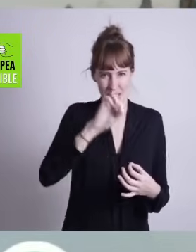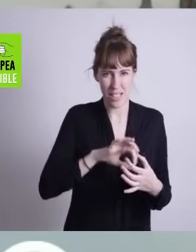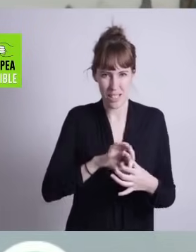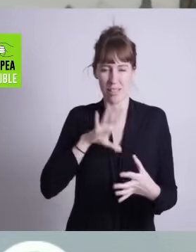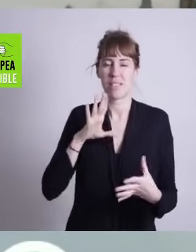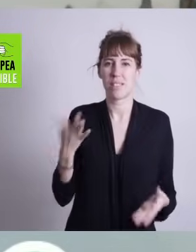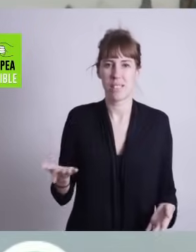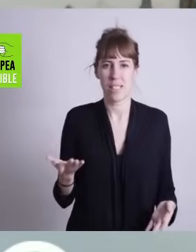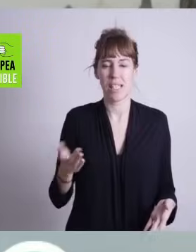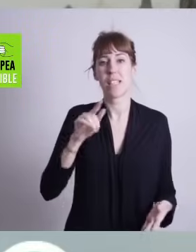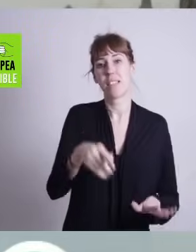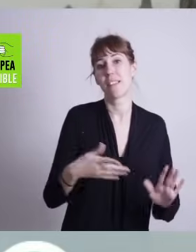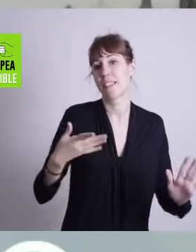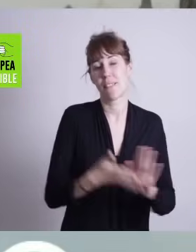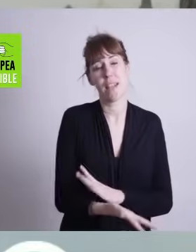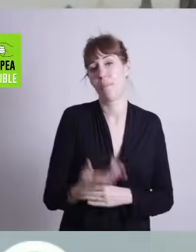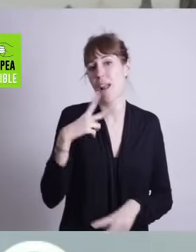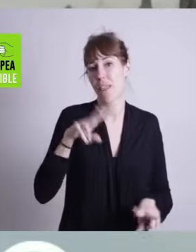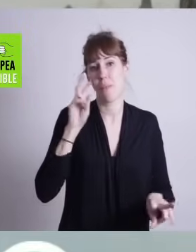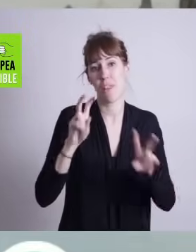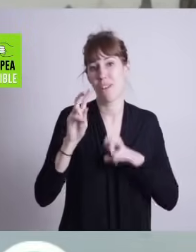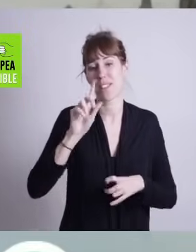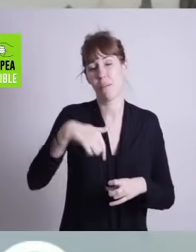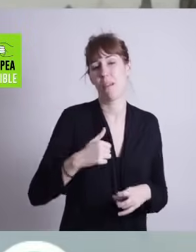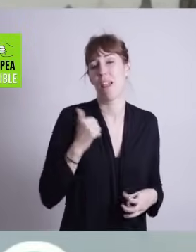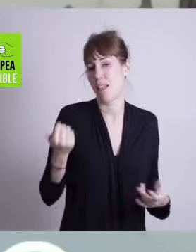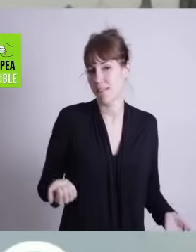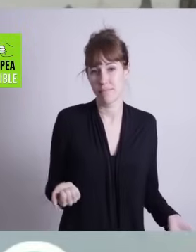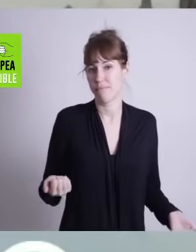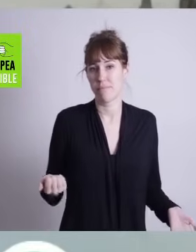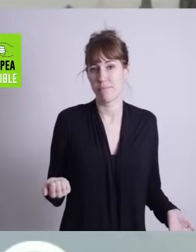y por tanto, las percepciones que tenemos son igualmente parcheadas, es decir,